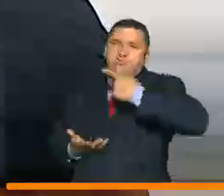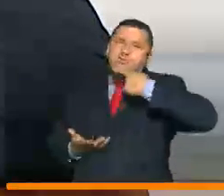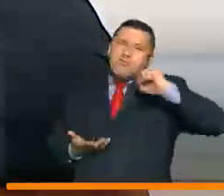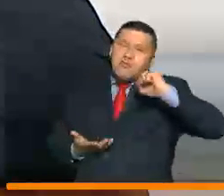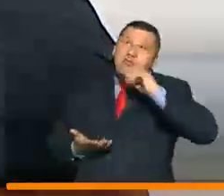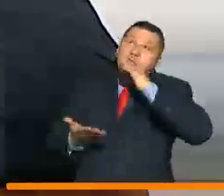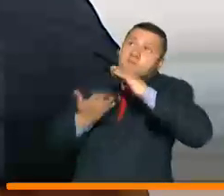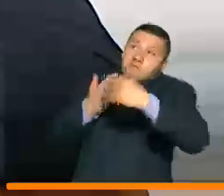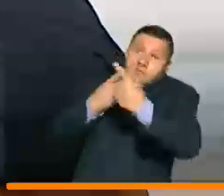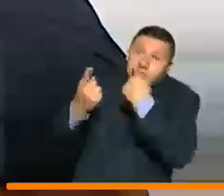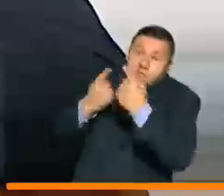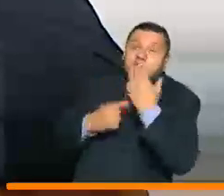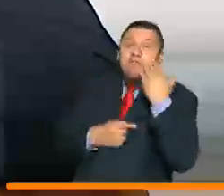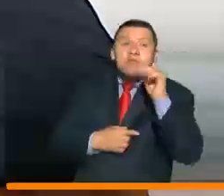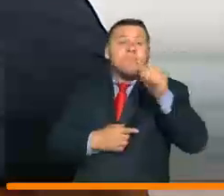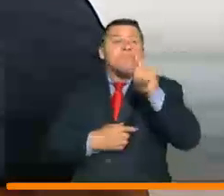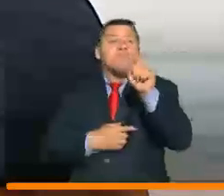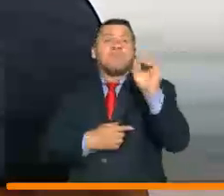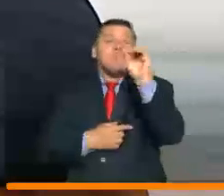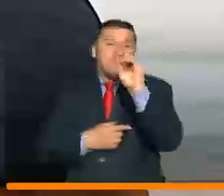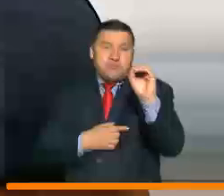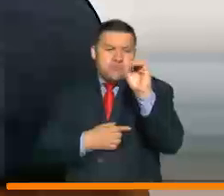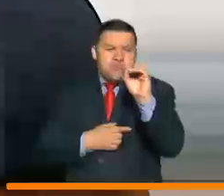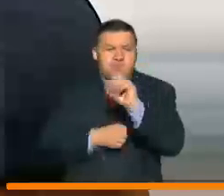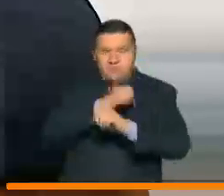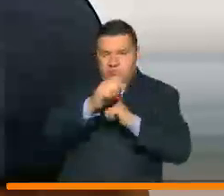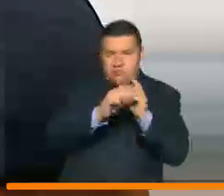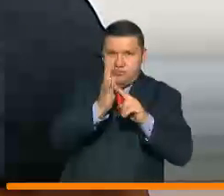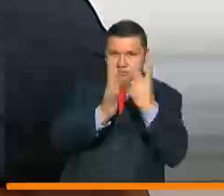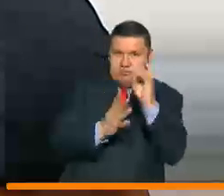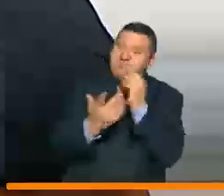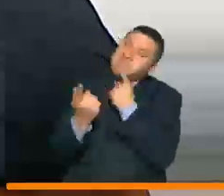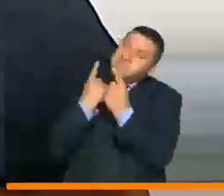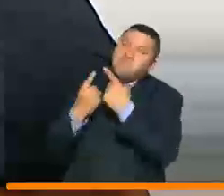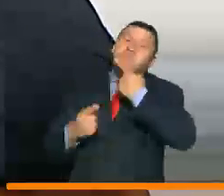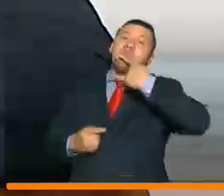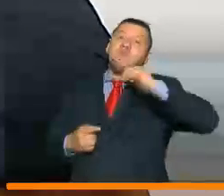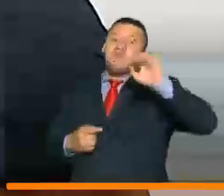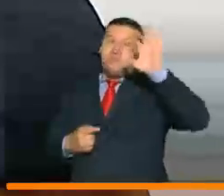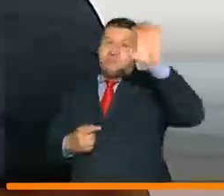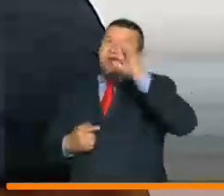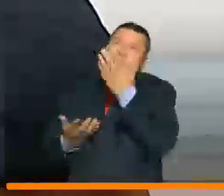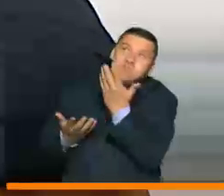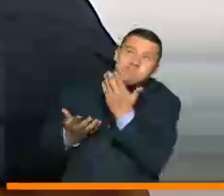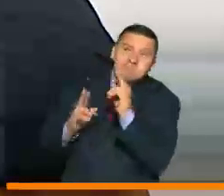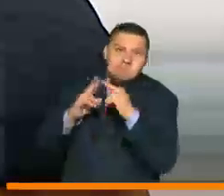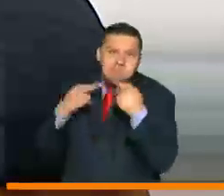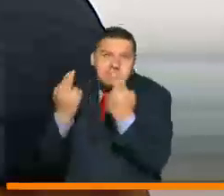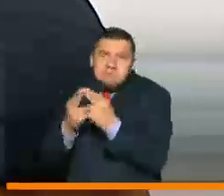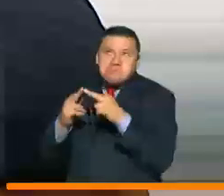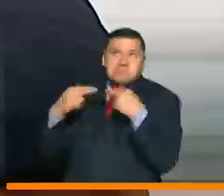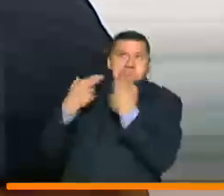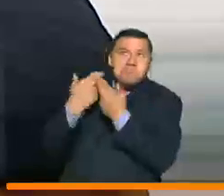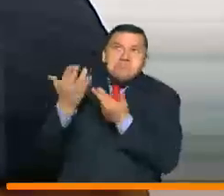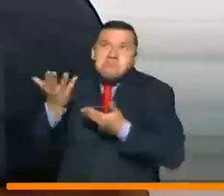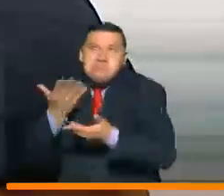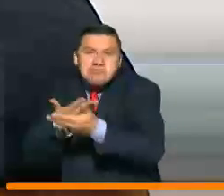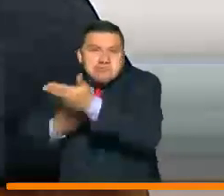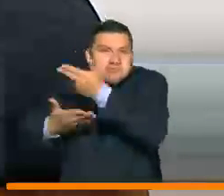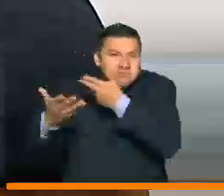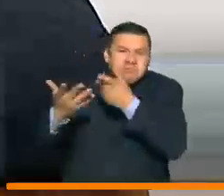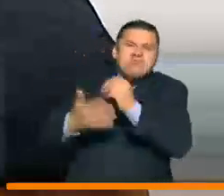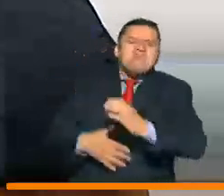llevó a cabo el 16 de octubre de 2020. Se han realizado diversas reuniones después para conocer